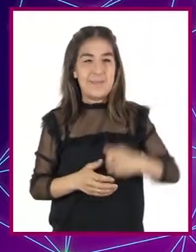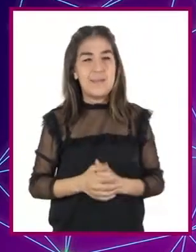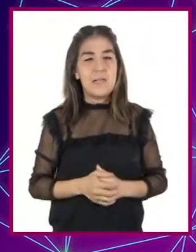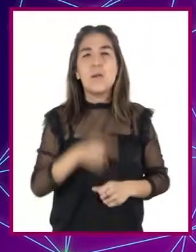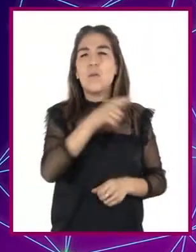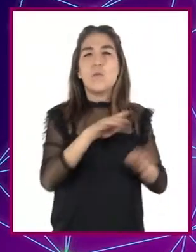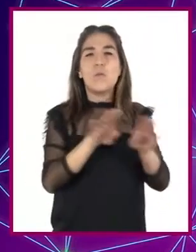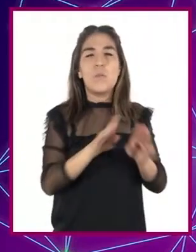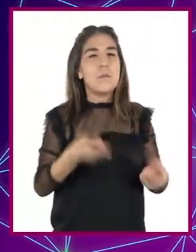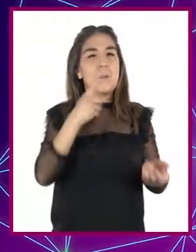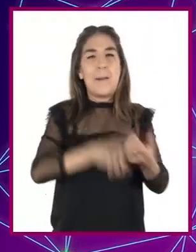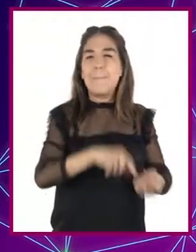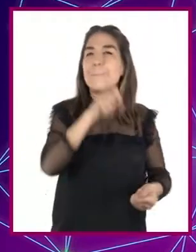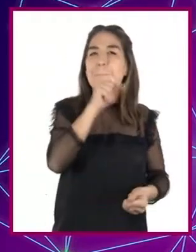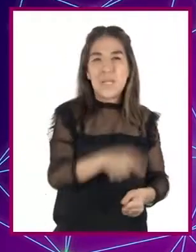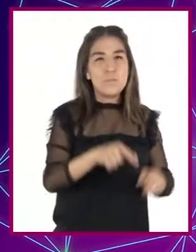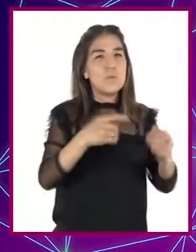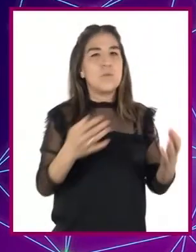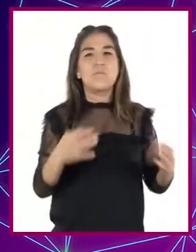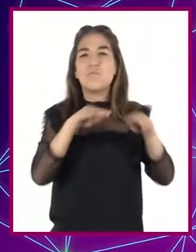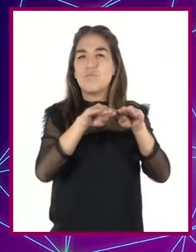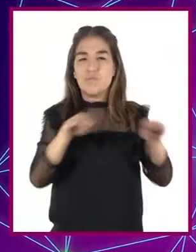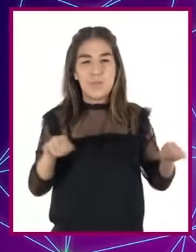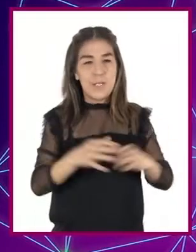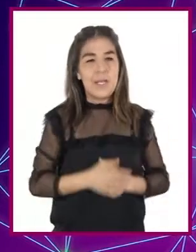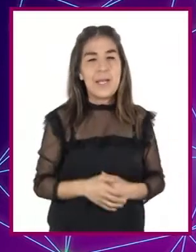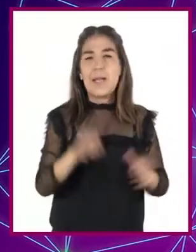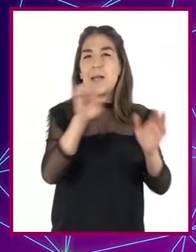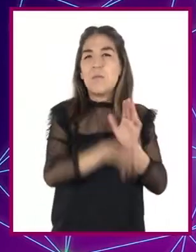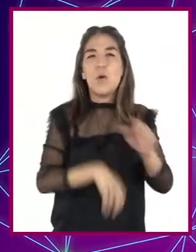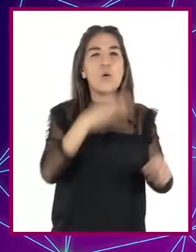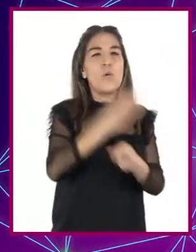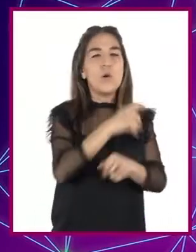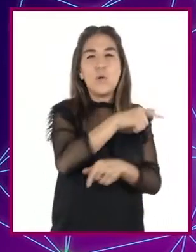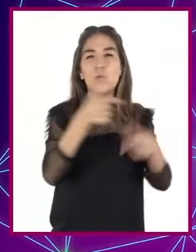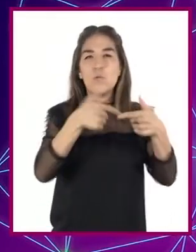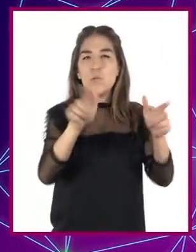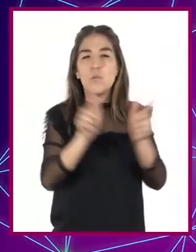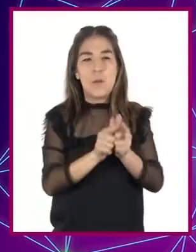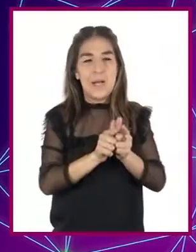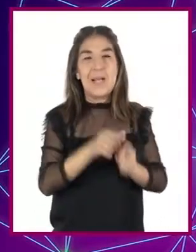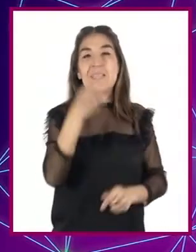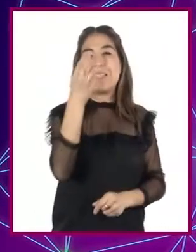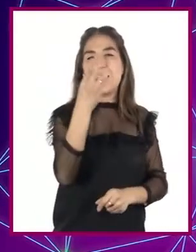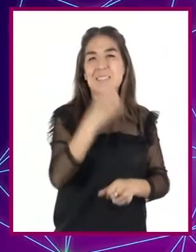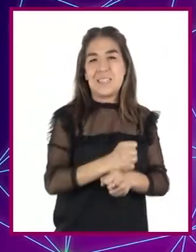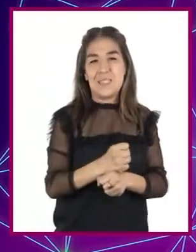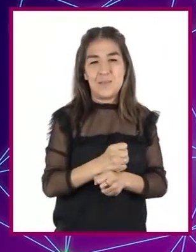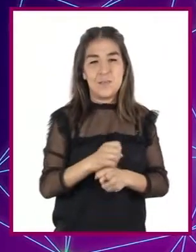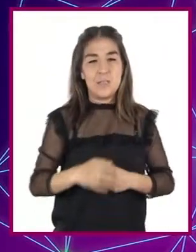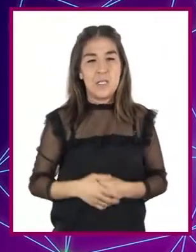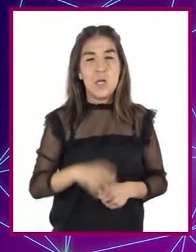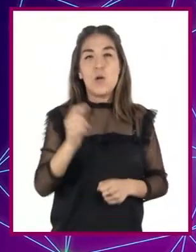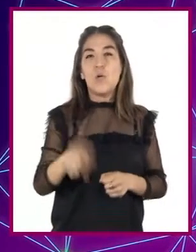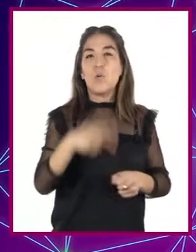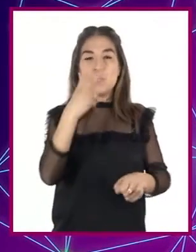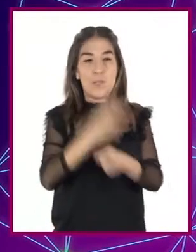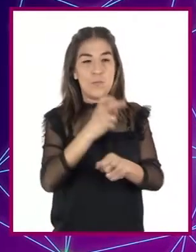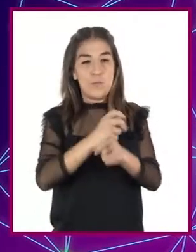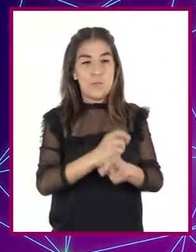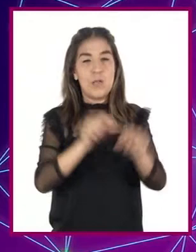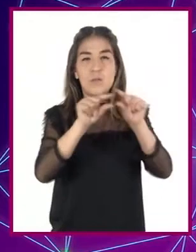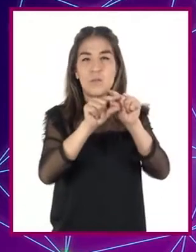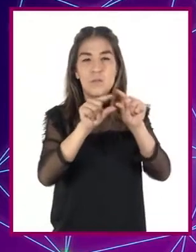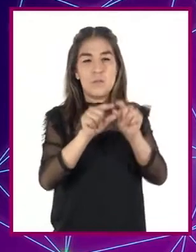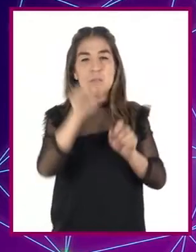deben ser del mismo tamaño, por ejemplo, en nuestro caso, se agrupan en intervalos de 3 años. En la segunda columna,